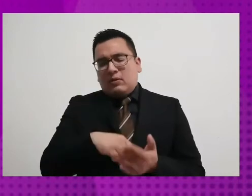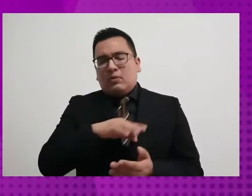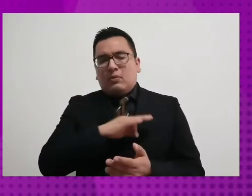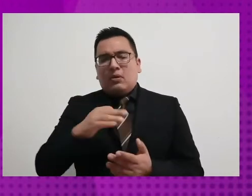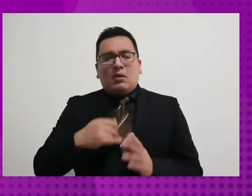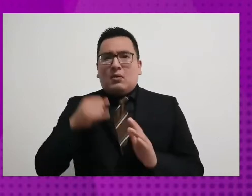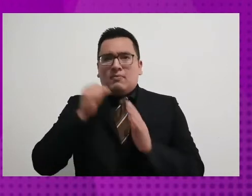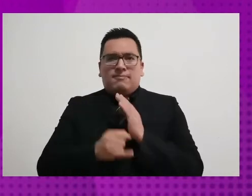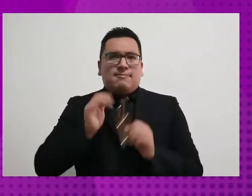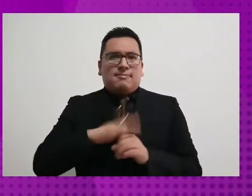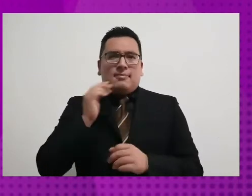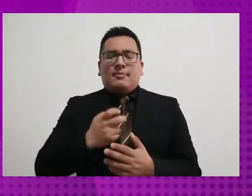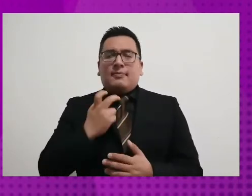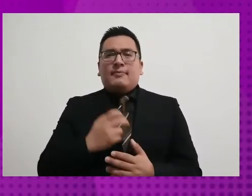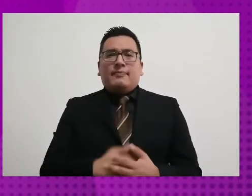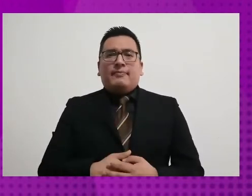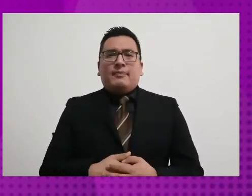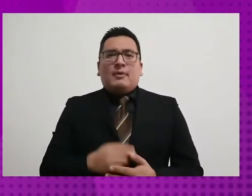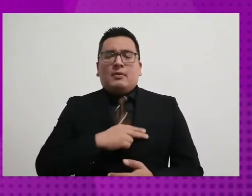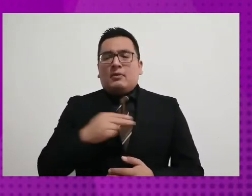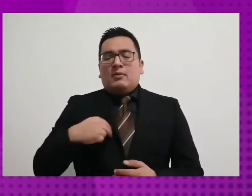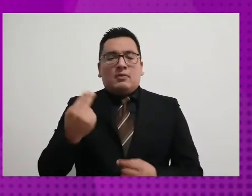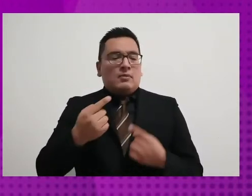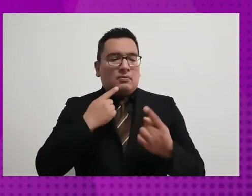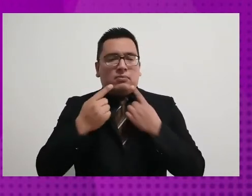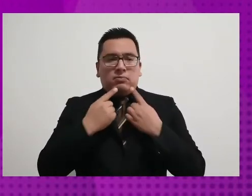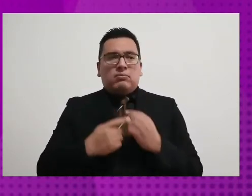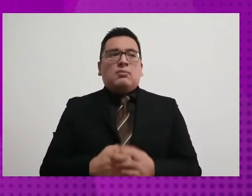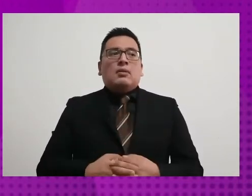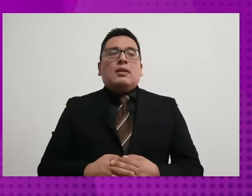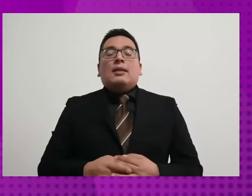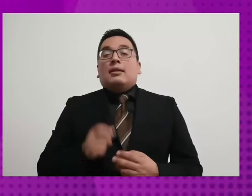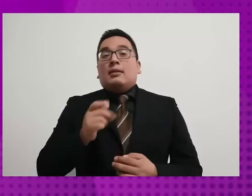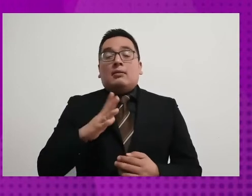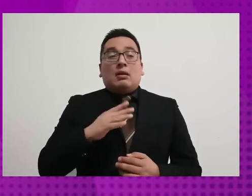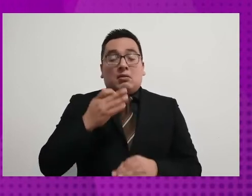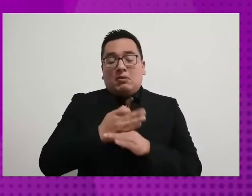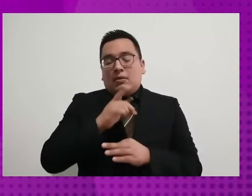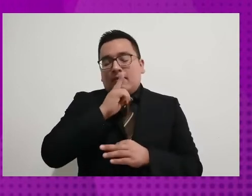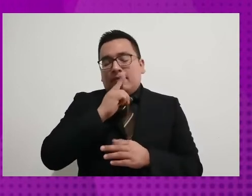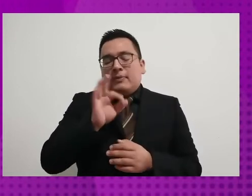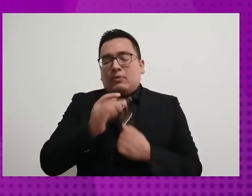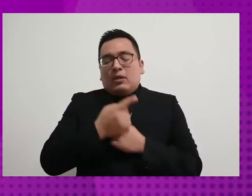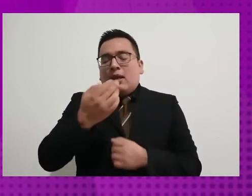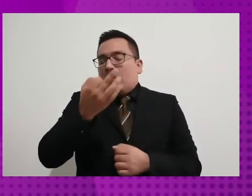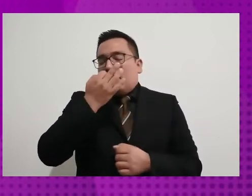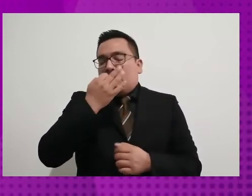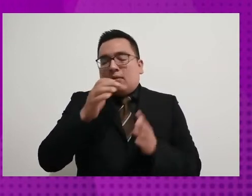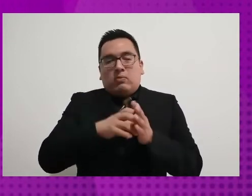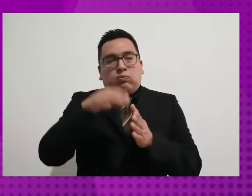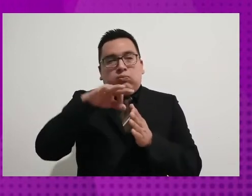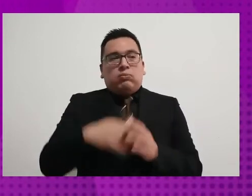pudiera ampliarse. Es una discusión que tendremos que dar en Consejo General. No sé necesariamente si se dé ahorita, porque estamos como muy